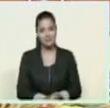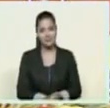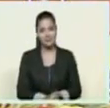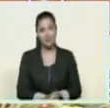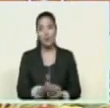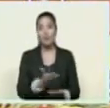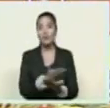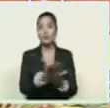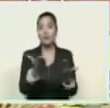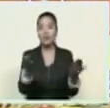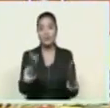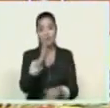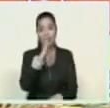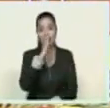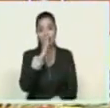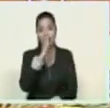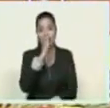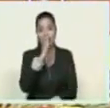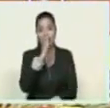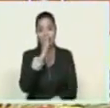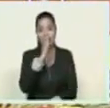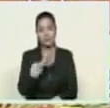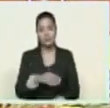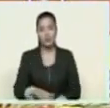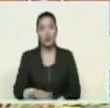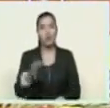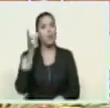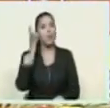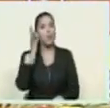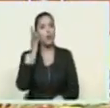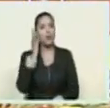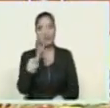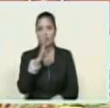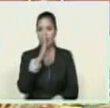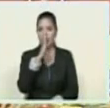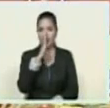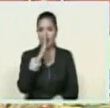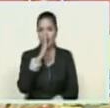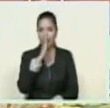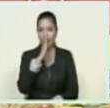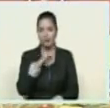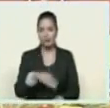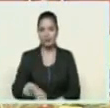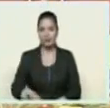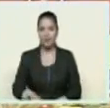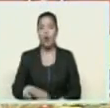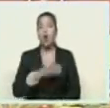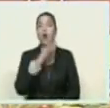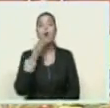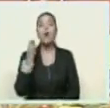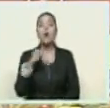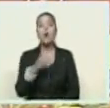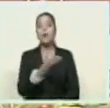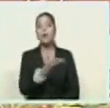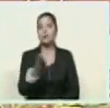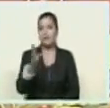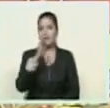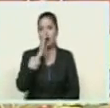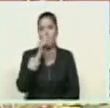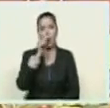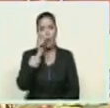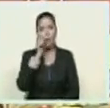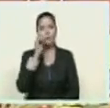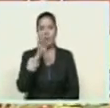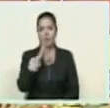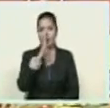compatriotas de marina mujeres de marina jóvenes de marina hombres